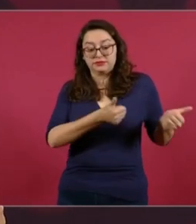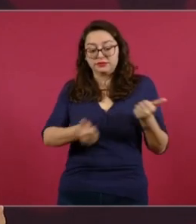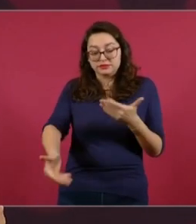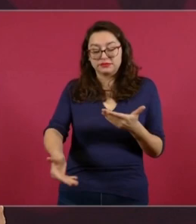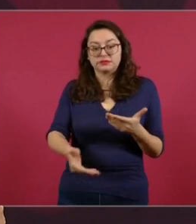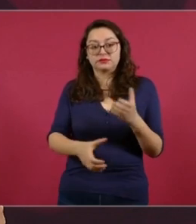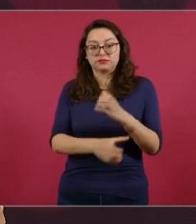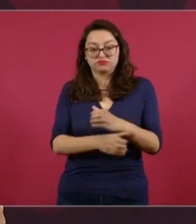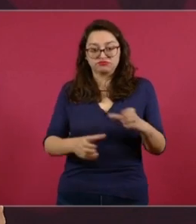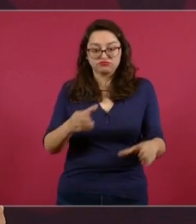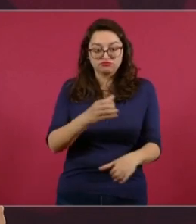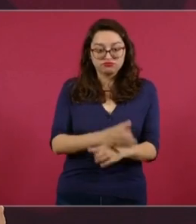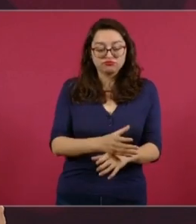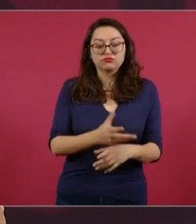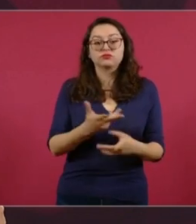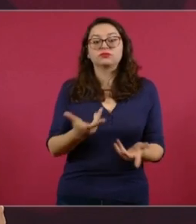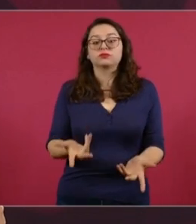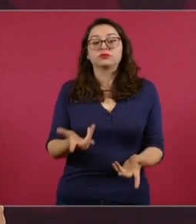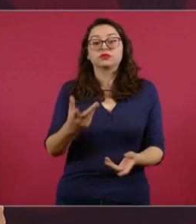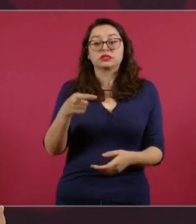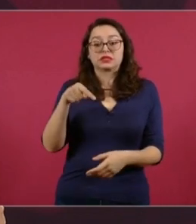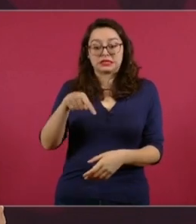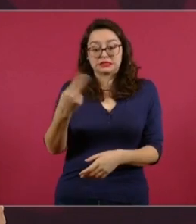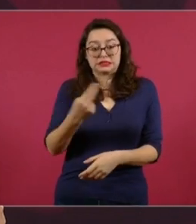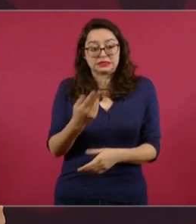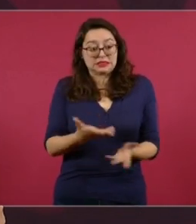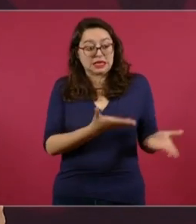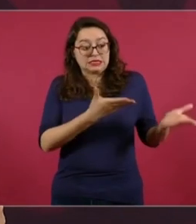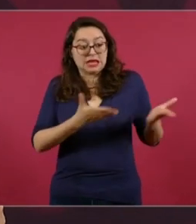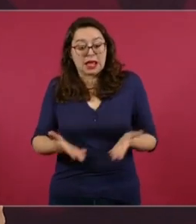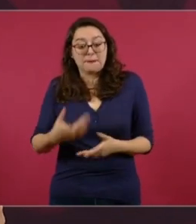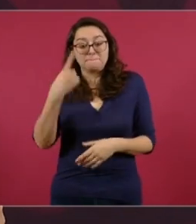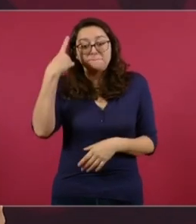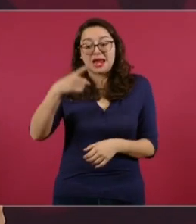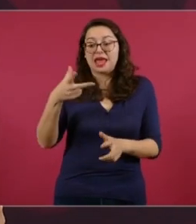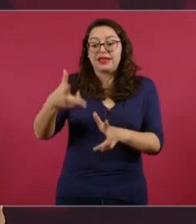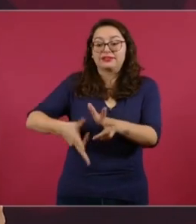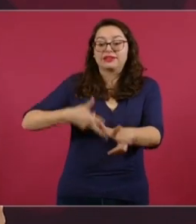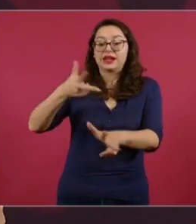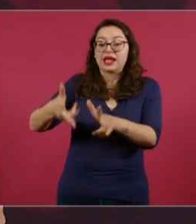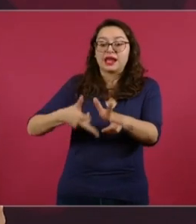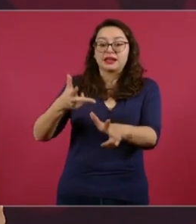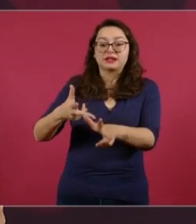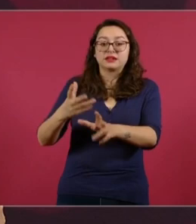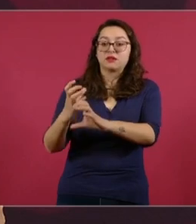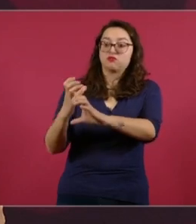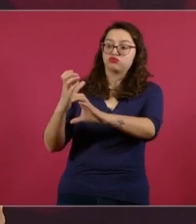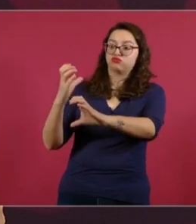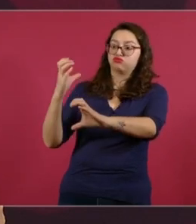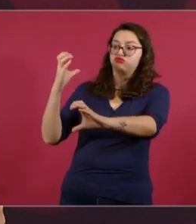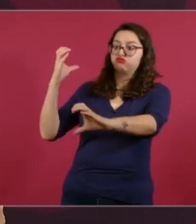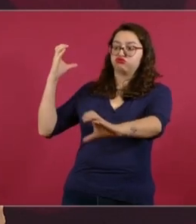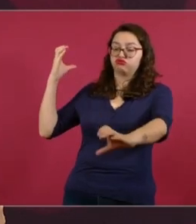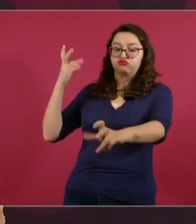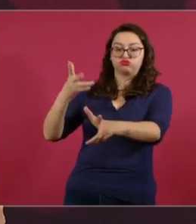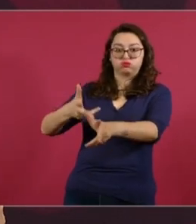se han adquirido, que van a llegar para el transporte de carga,